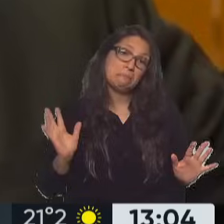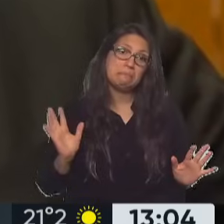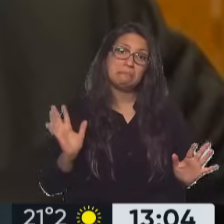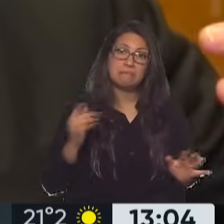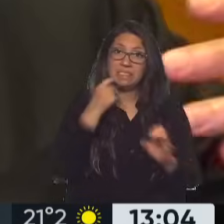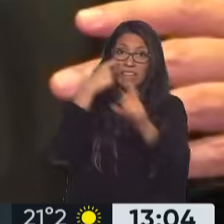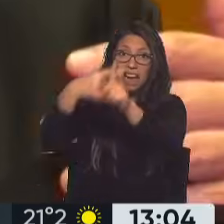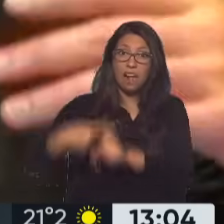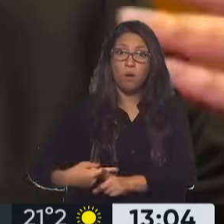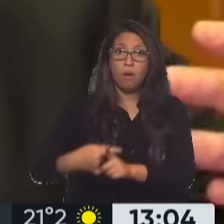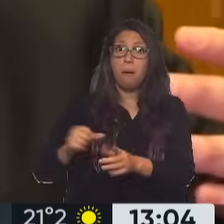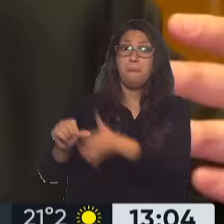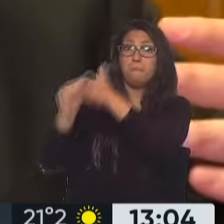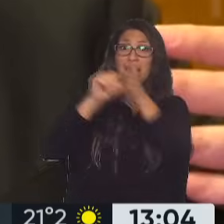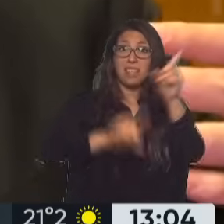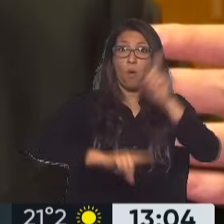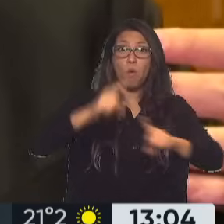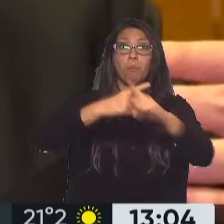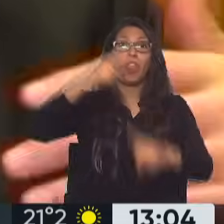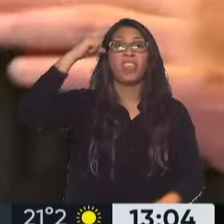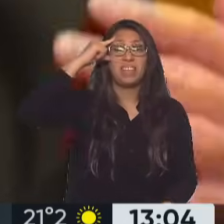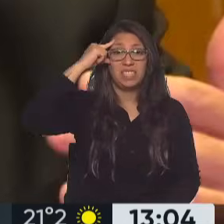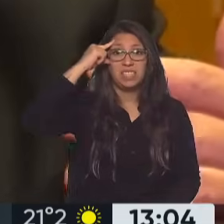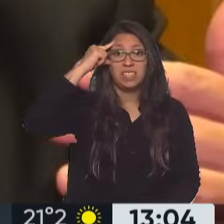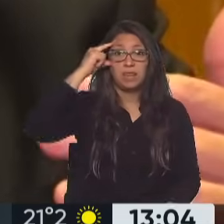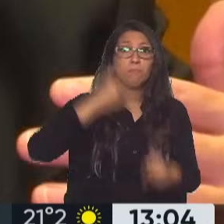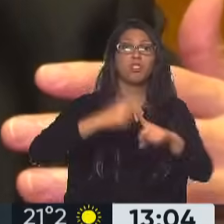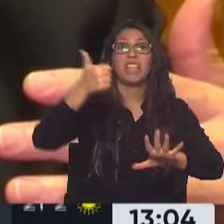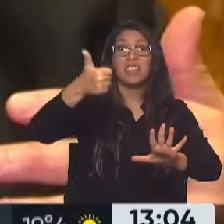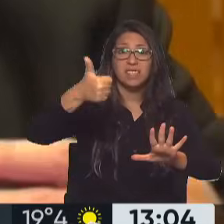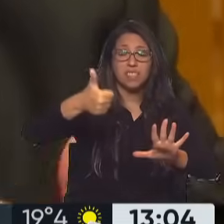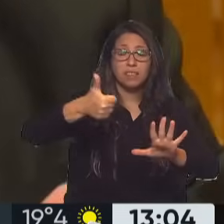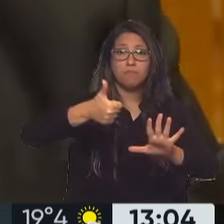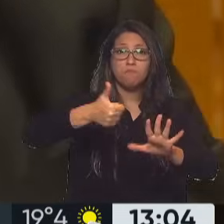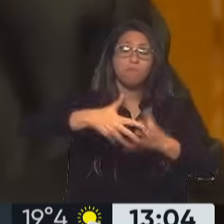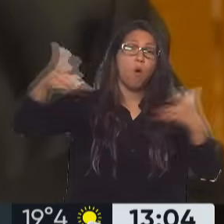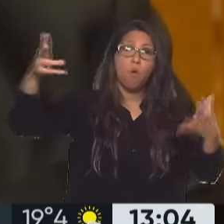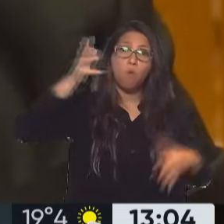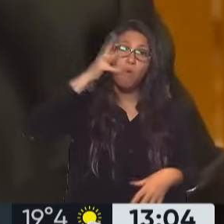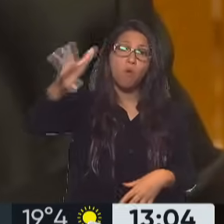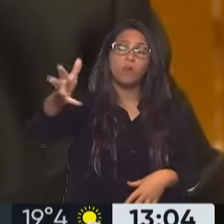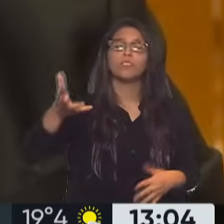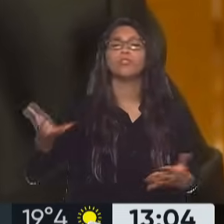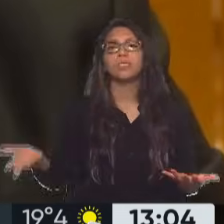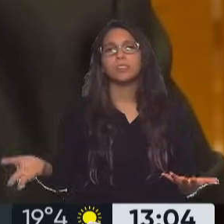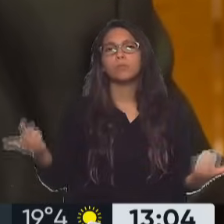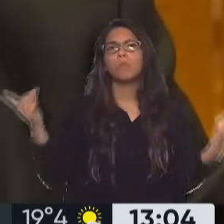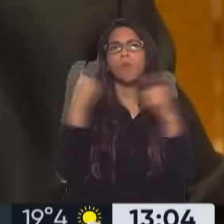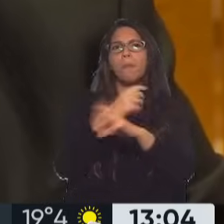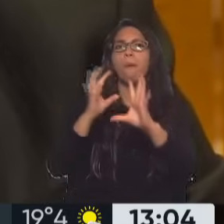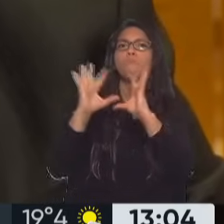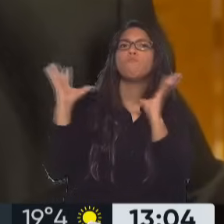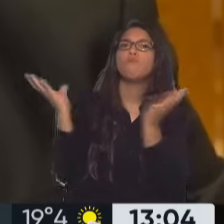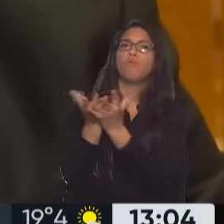revisá, hay países que la multiplicaron por 10, por 6. Entonces, en verdad ahí hay un problema